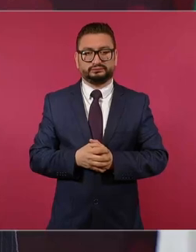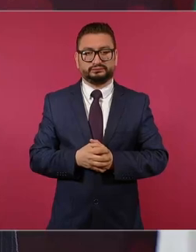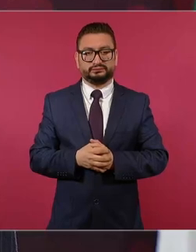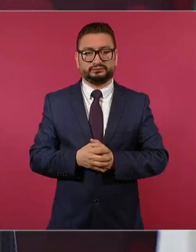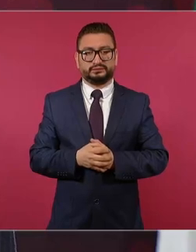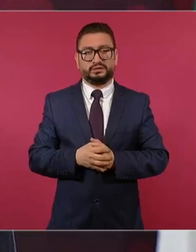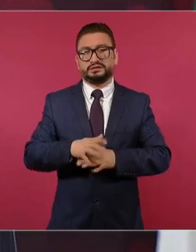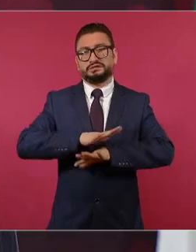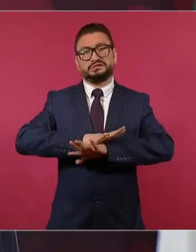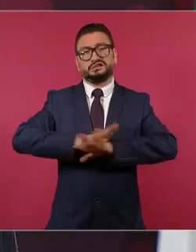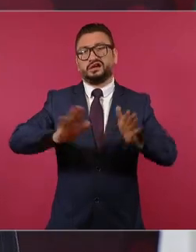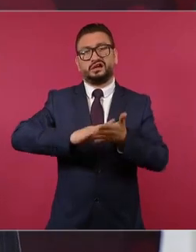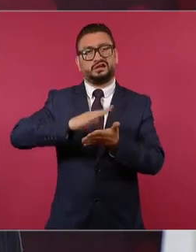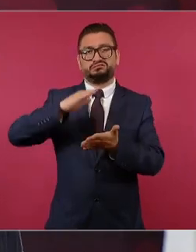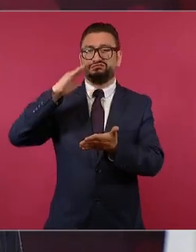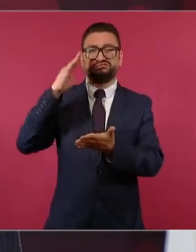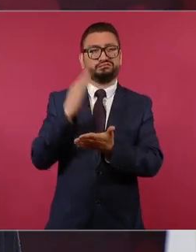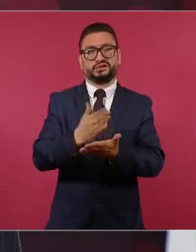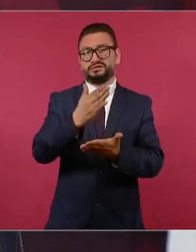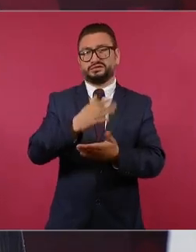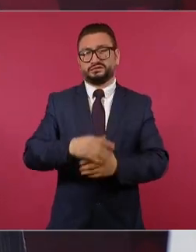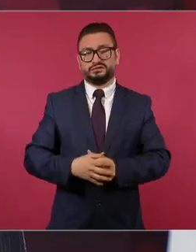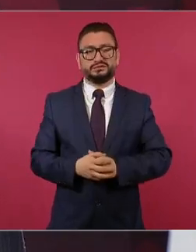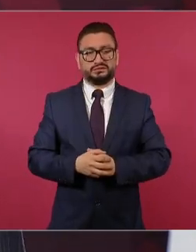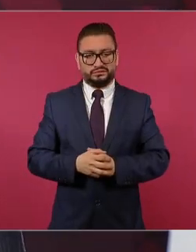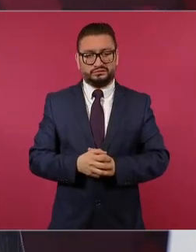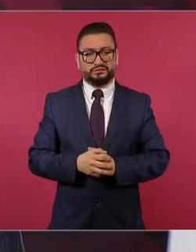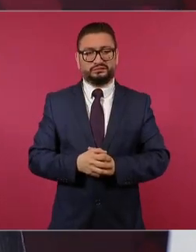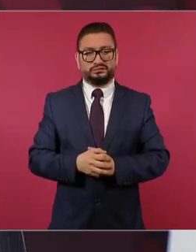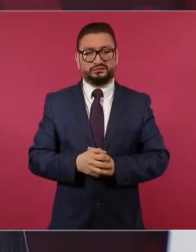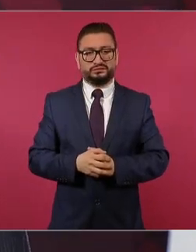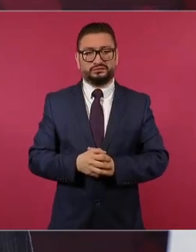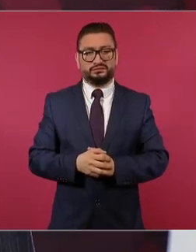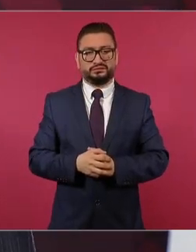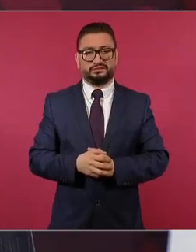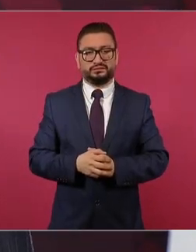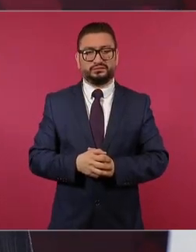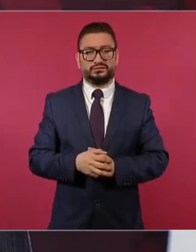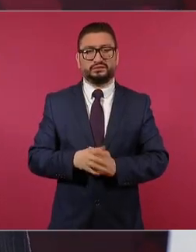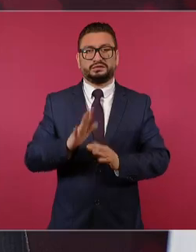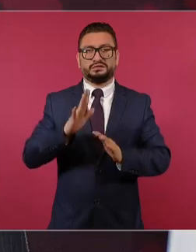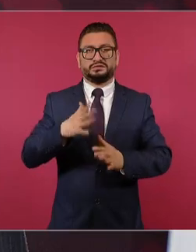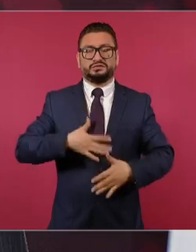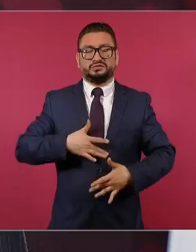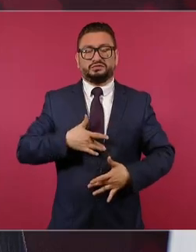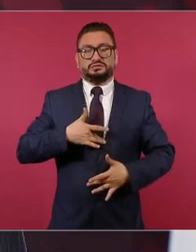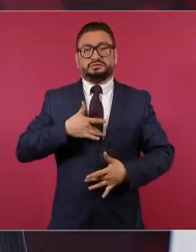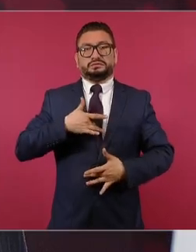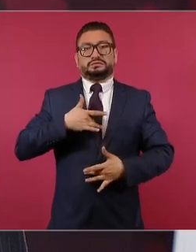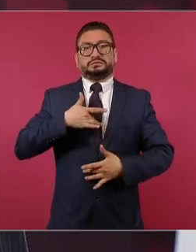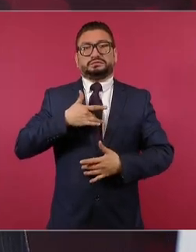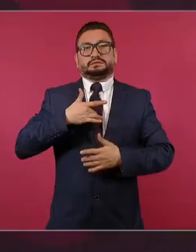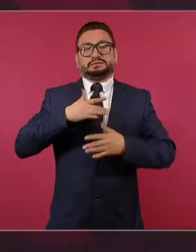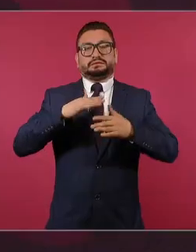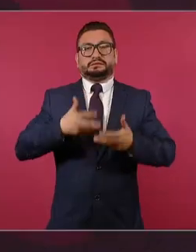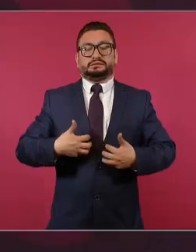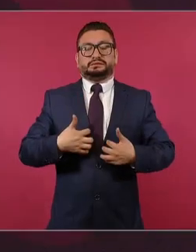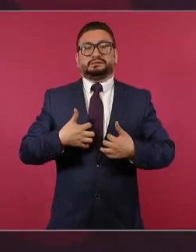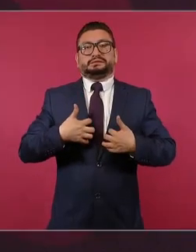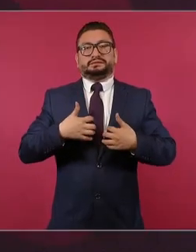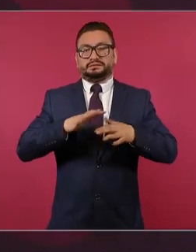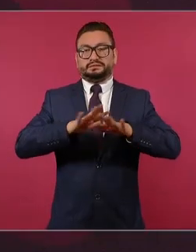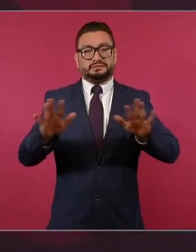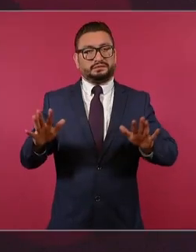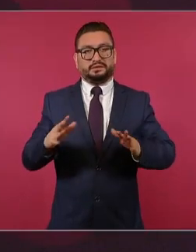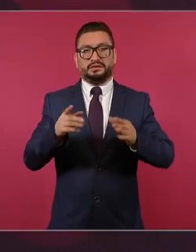Y ya basta. Y como ya se está subiendo de tono esta conferencia,